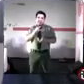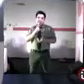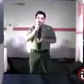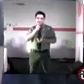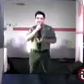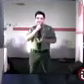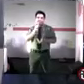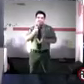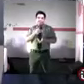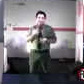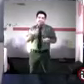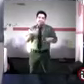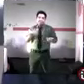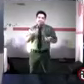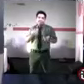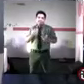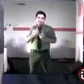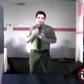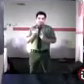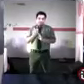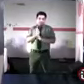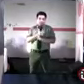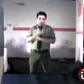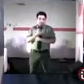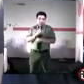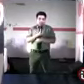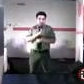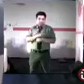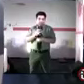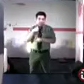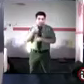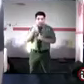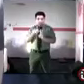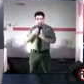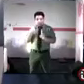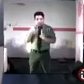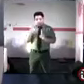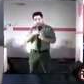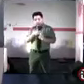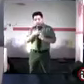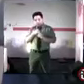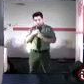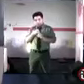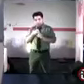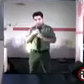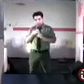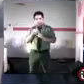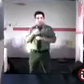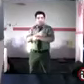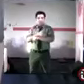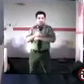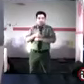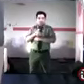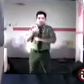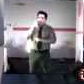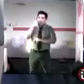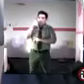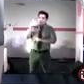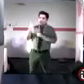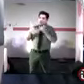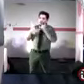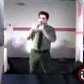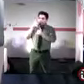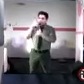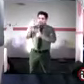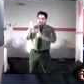¿Qué significa? Hace dos días fue secuestrado una persona. Hoy la familia llama a protestar en frente